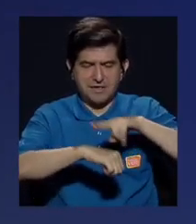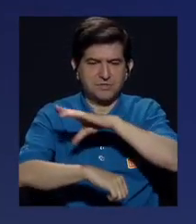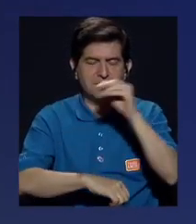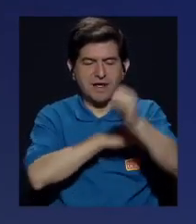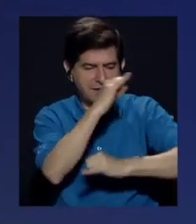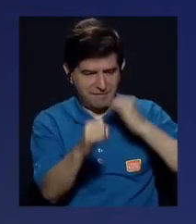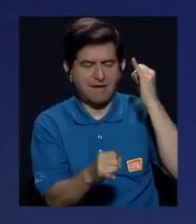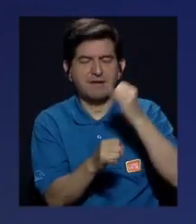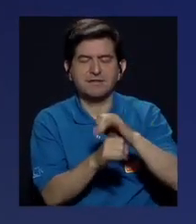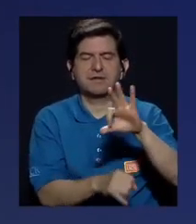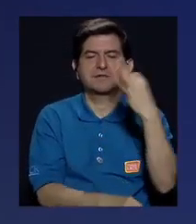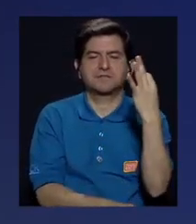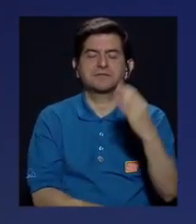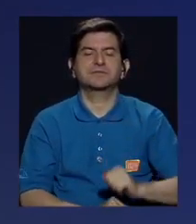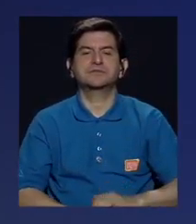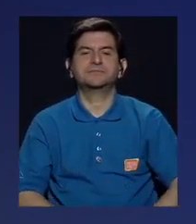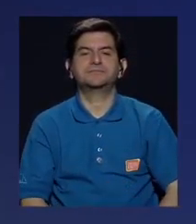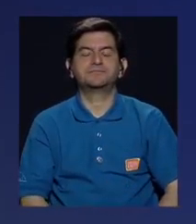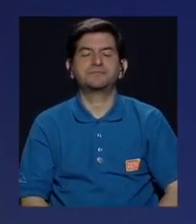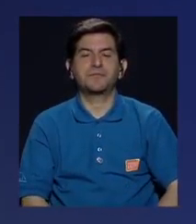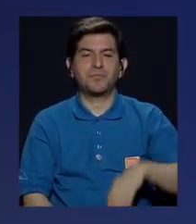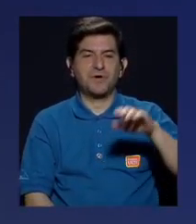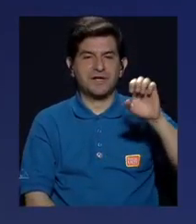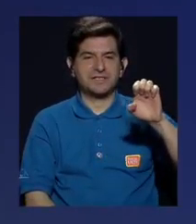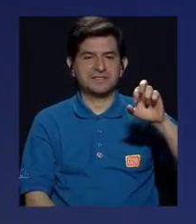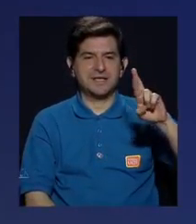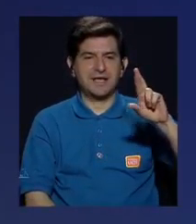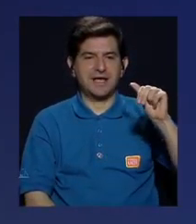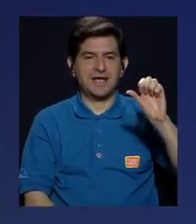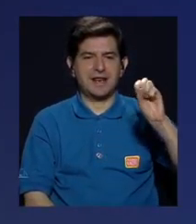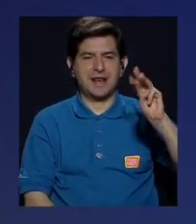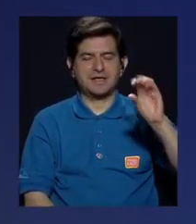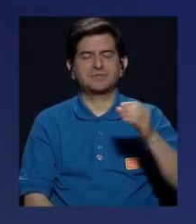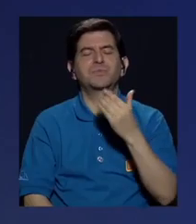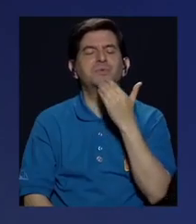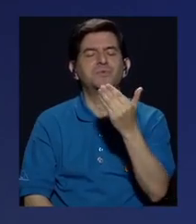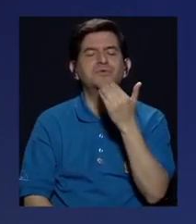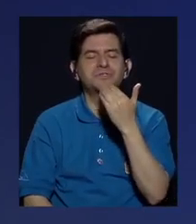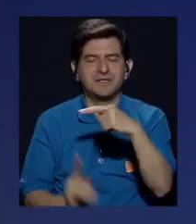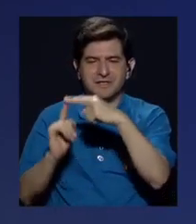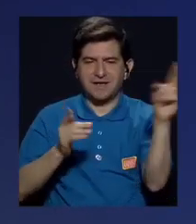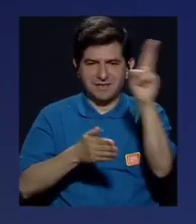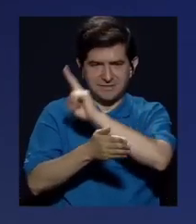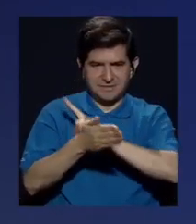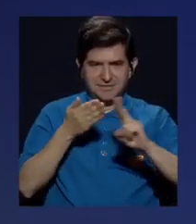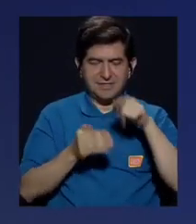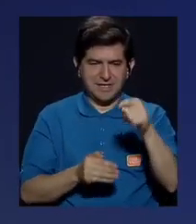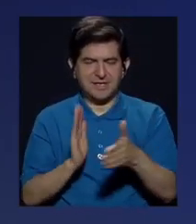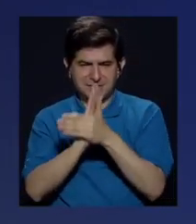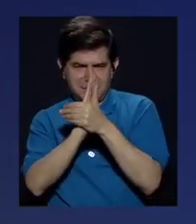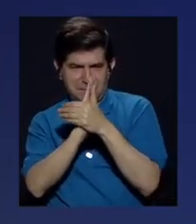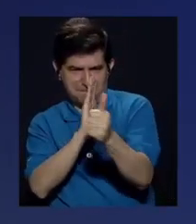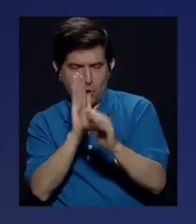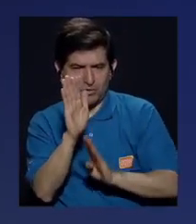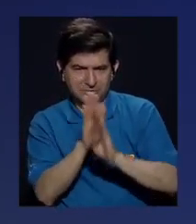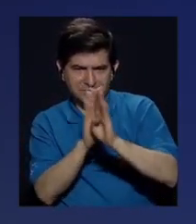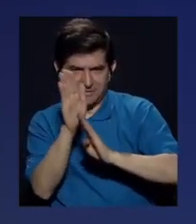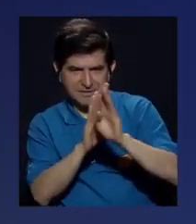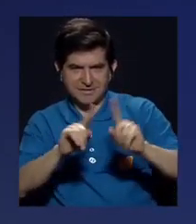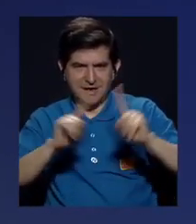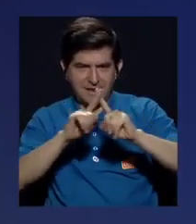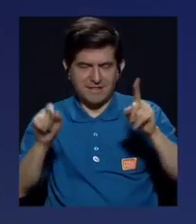como internacional, diría yo. Pues, don Erasmo, verdaderamente muy agradecido desde la universidad por ese potencial que usted desarrolla en un